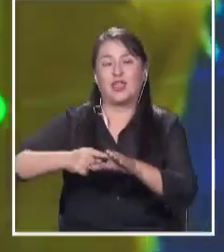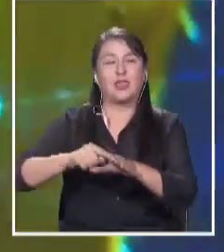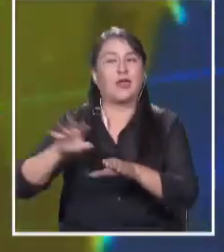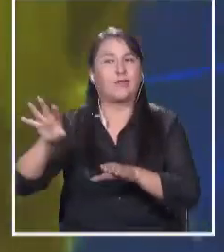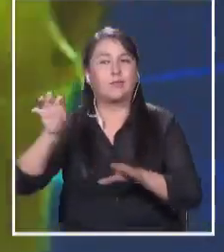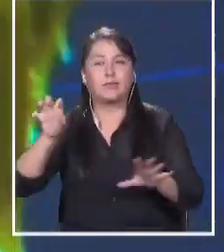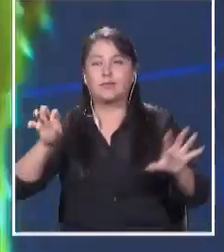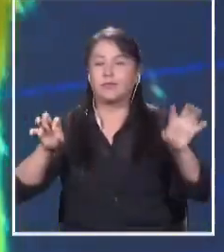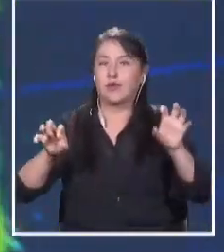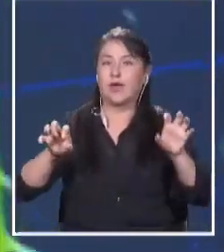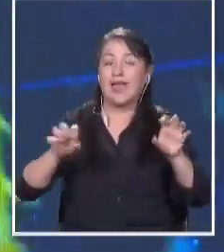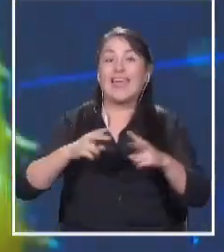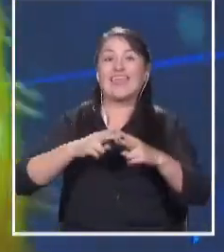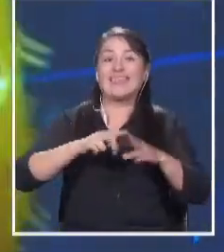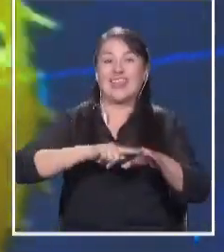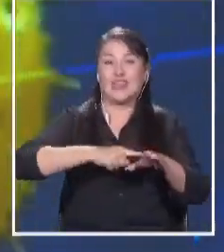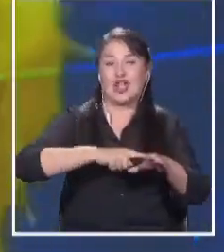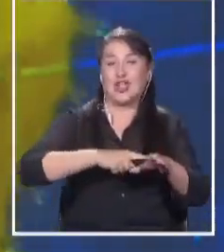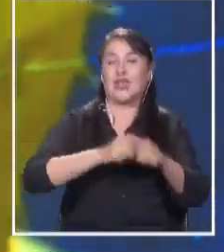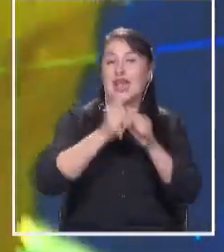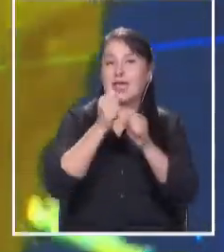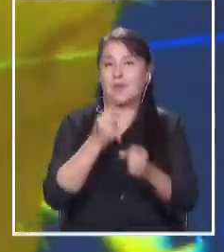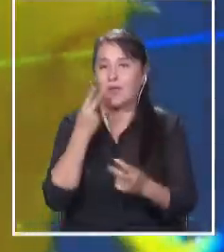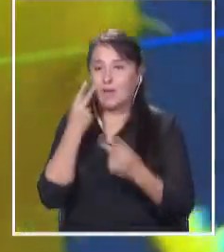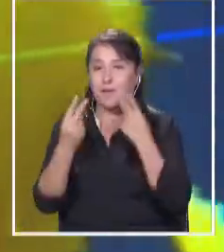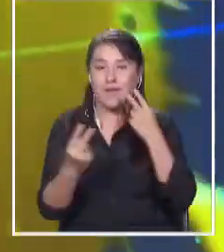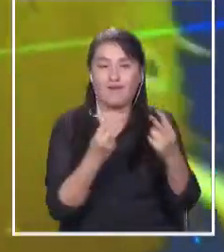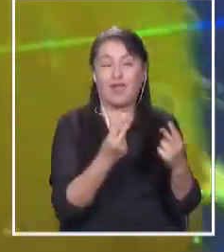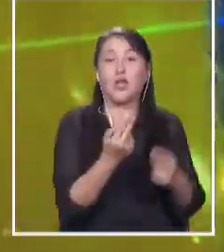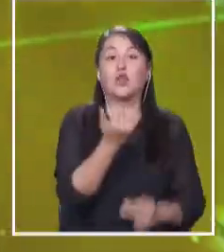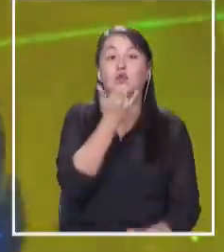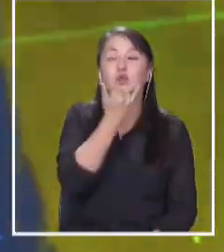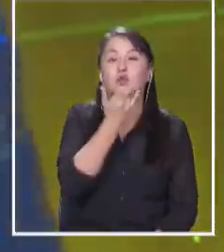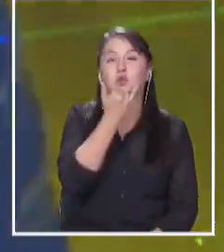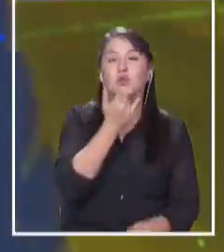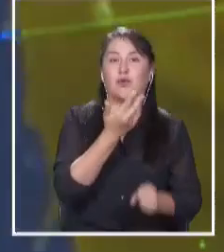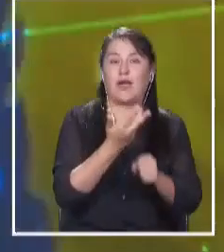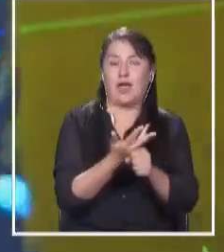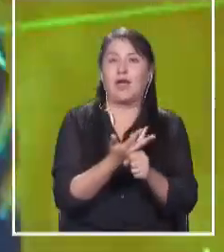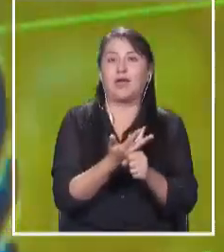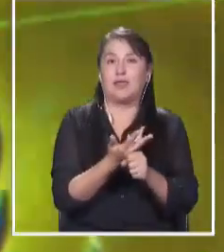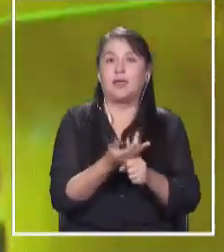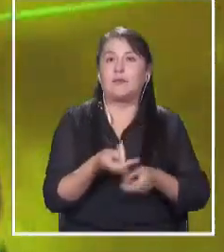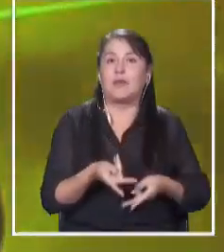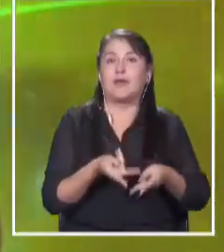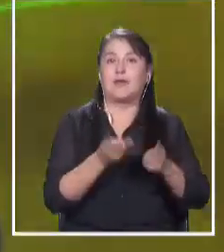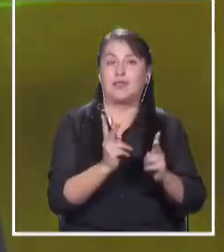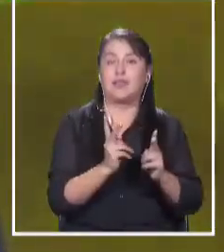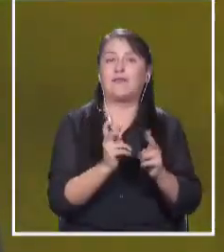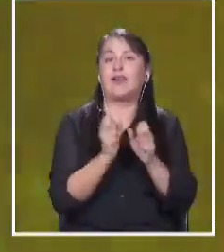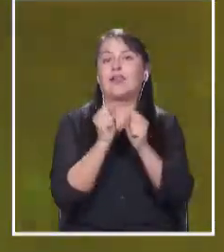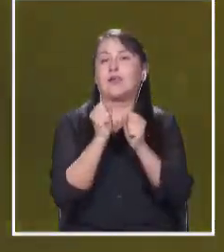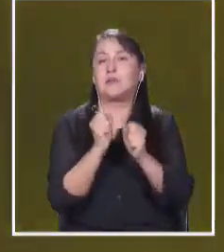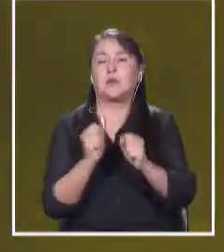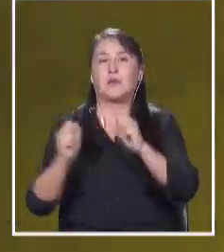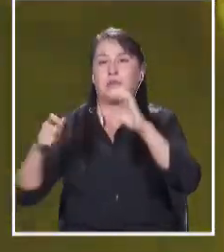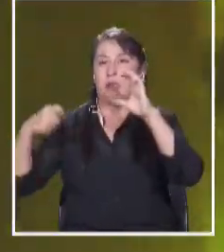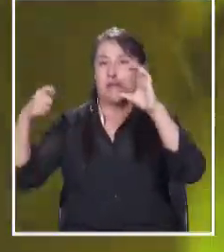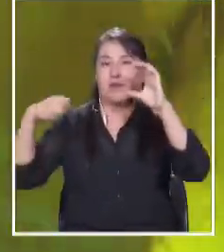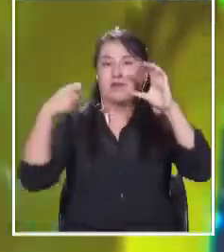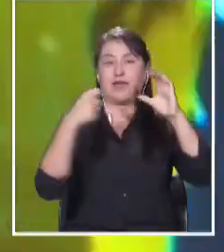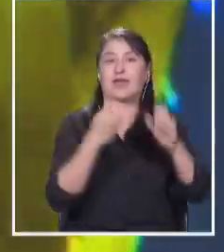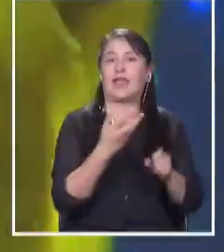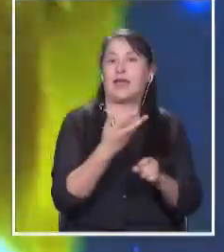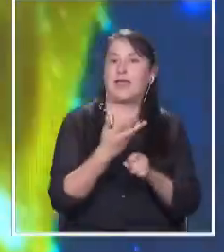pueden ver, submarinos también que hemos dado noticias, están ahí en YouTube disponibles también con especies extraordinarias, ¿no?, que parecen sacadas de película. Hay muchas